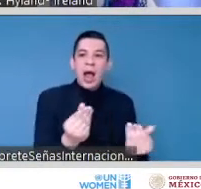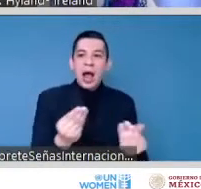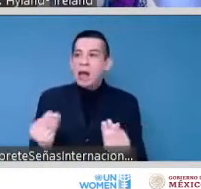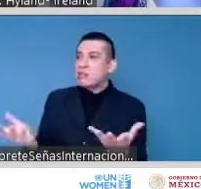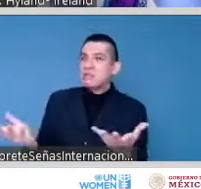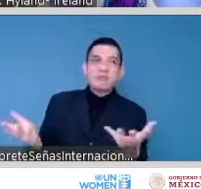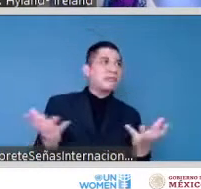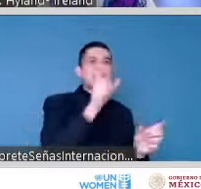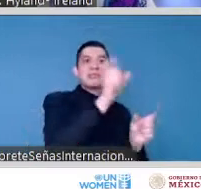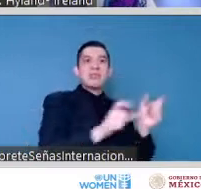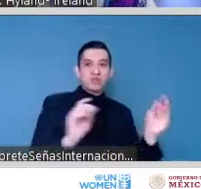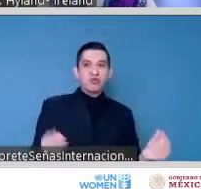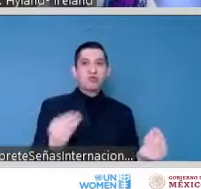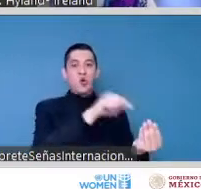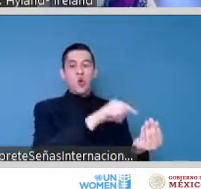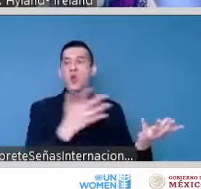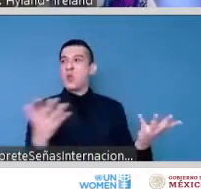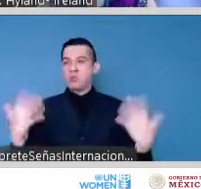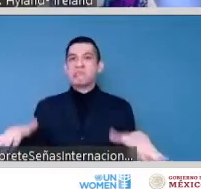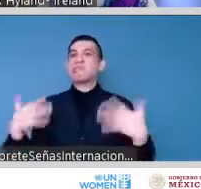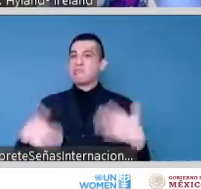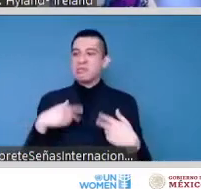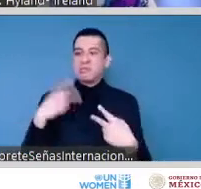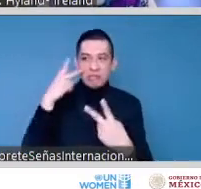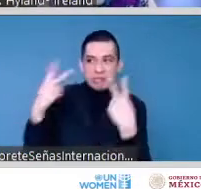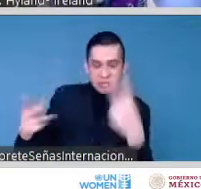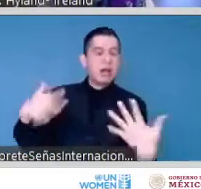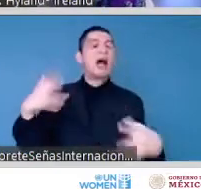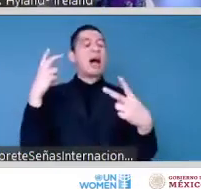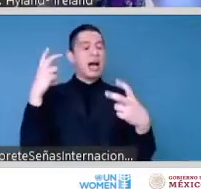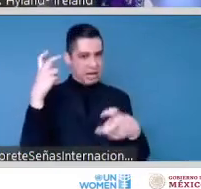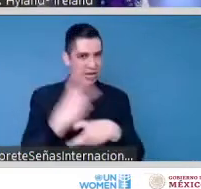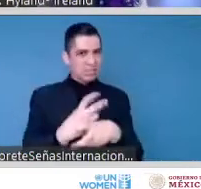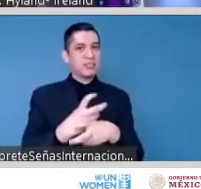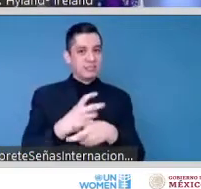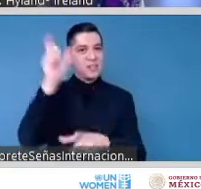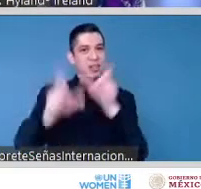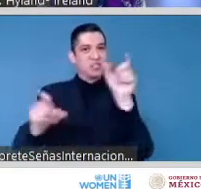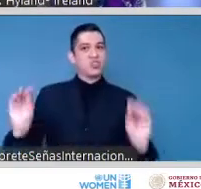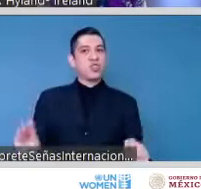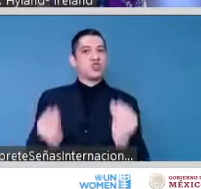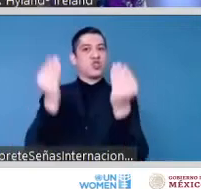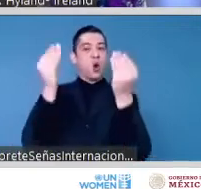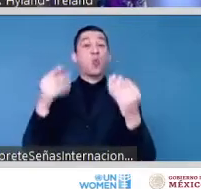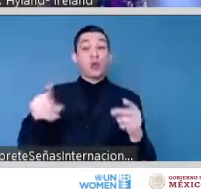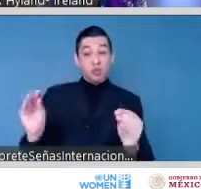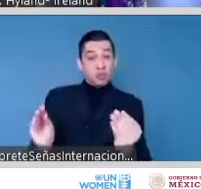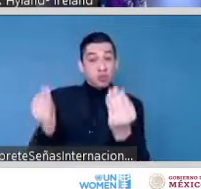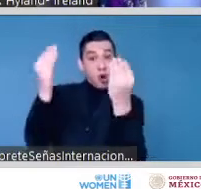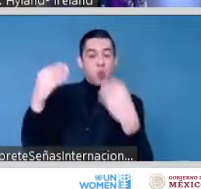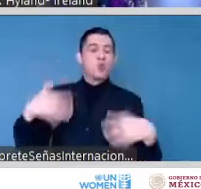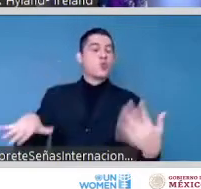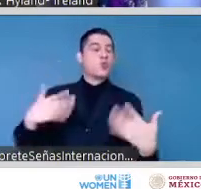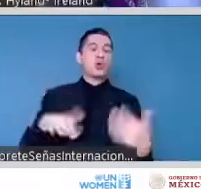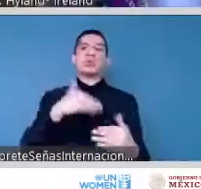lastimosamente por no llevar a veces un certificado de los territorios están siendo asesinados. Entonces es una situación en la que estamos viviendo que es